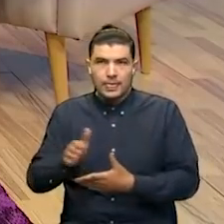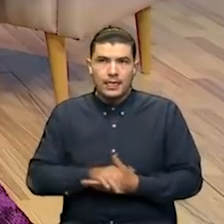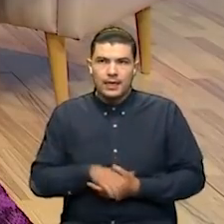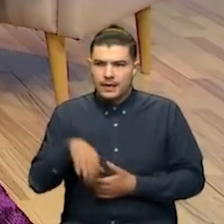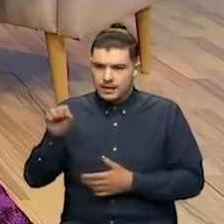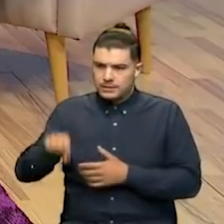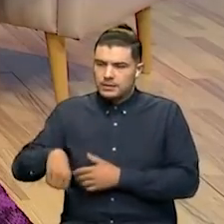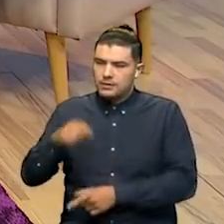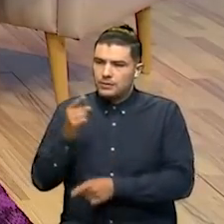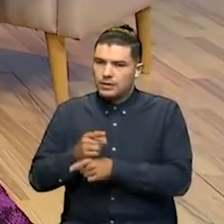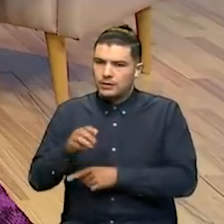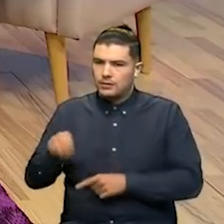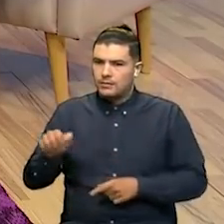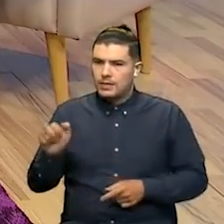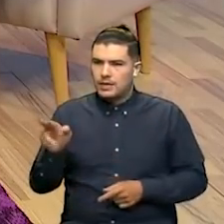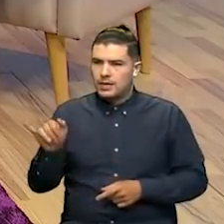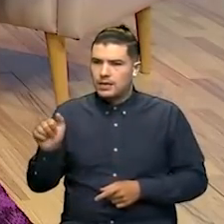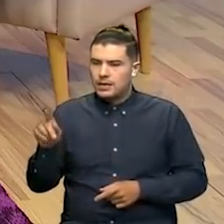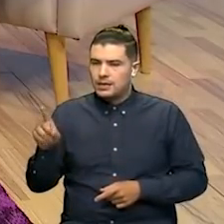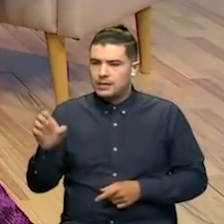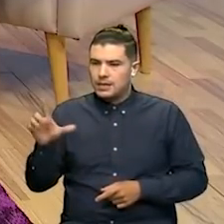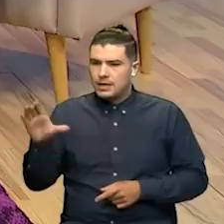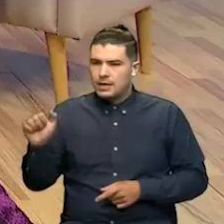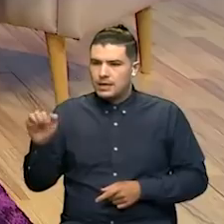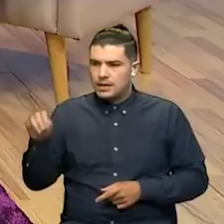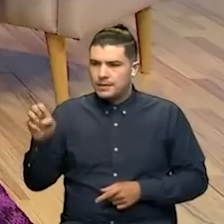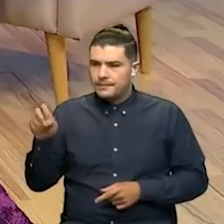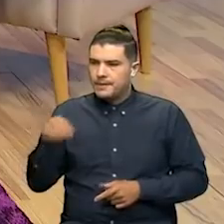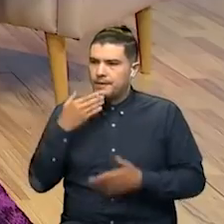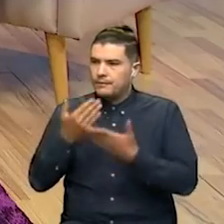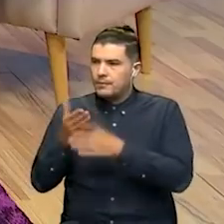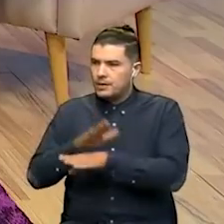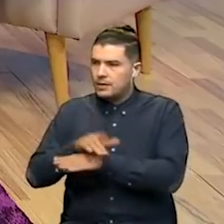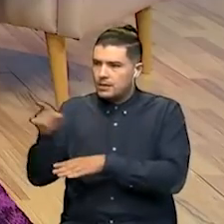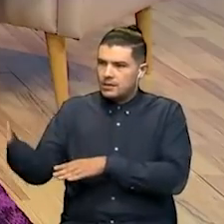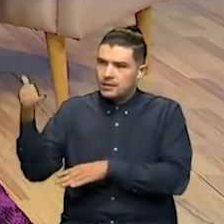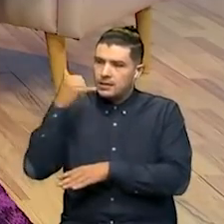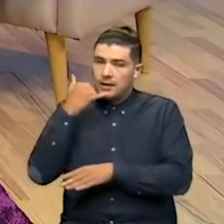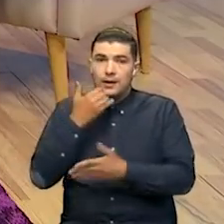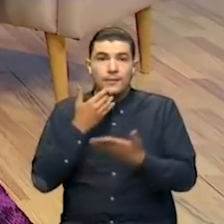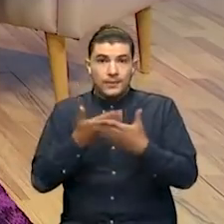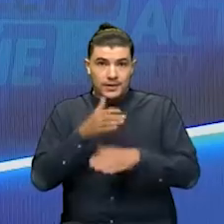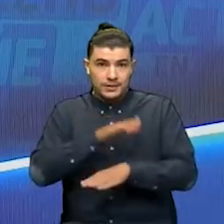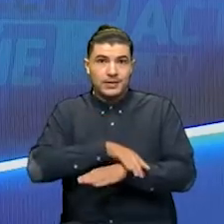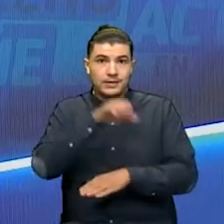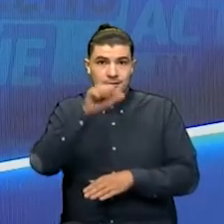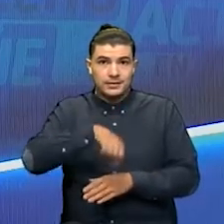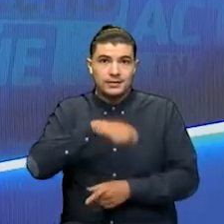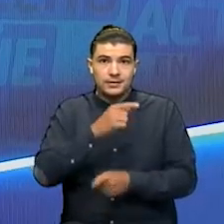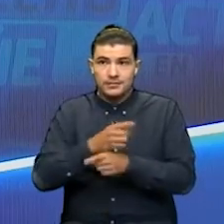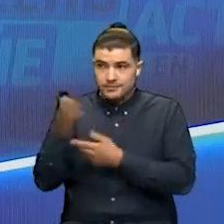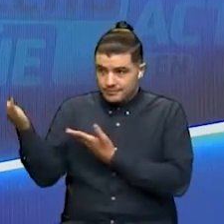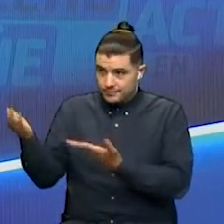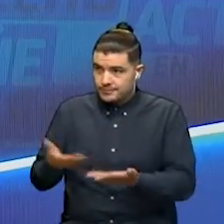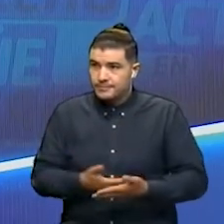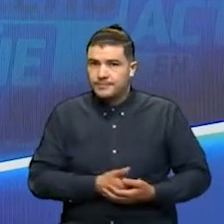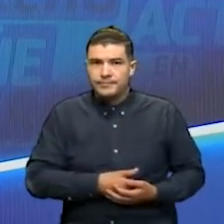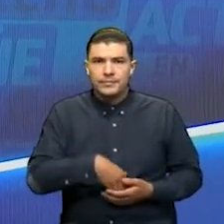bien. María del Carmen, muy buenas tardes. ¿Cómo podemos ayudarle? Muy buenas tardes. Adelante, María del